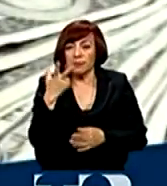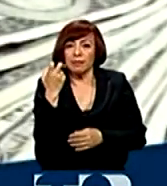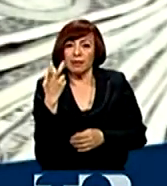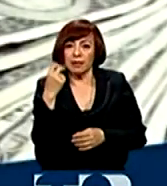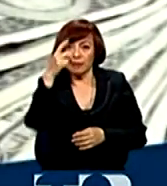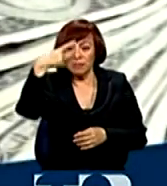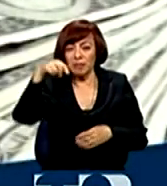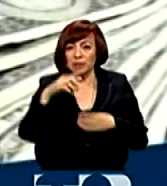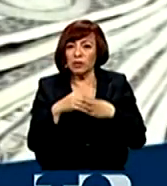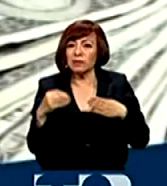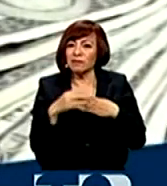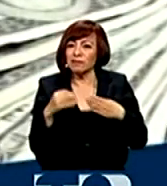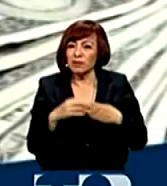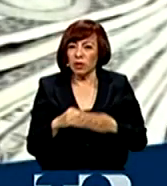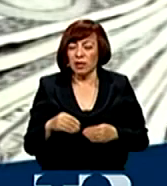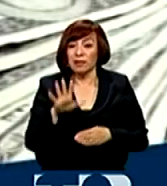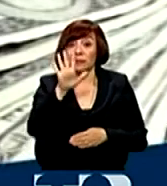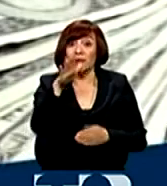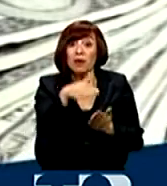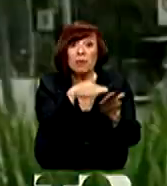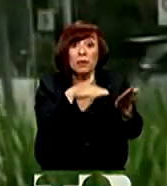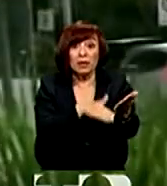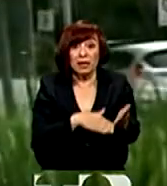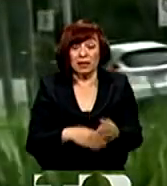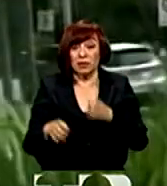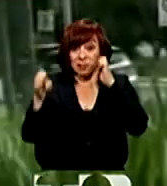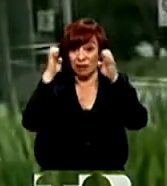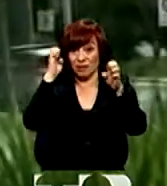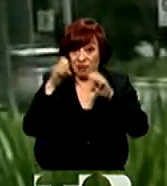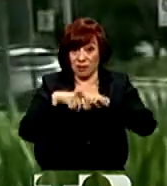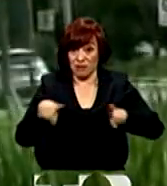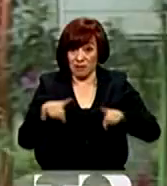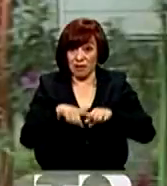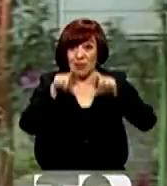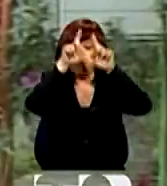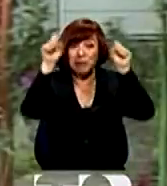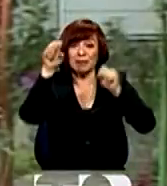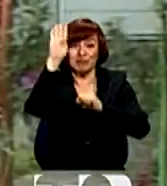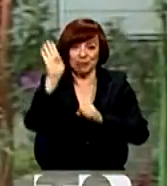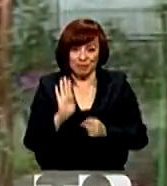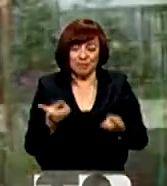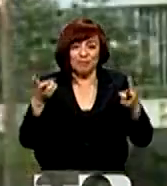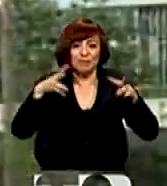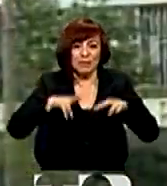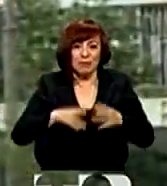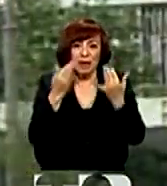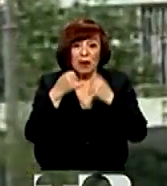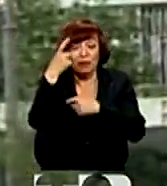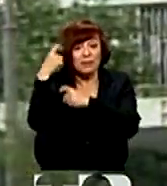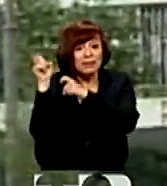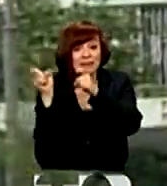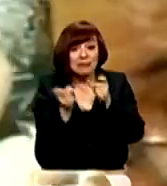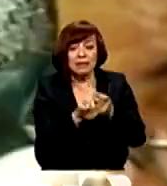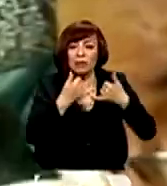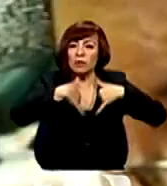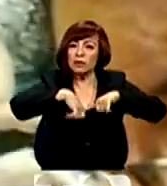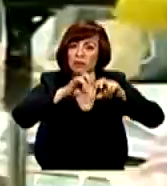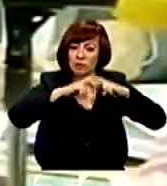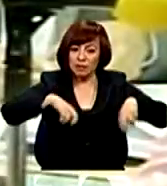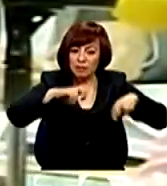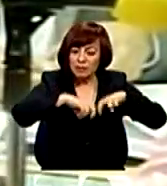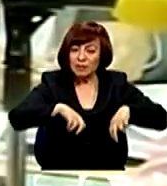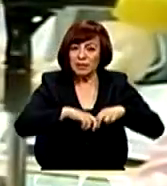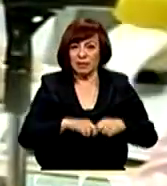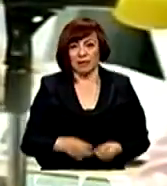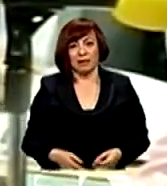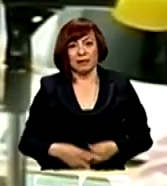de dólares en 5 proyectos estratégicos de parte de Odebrecht. Además, avanza en la fiscalía una investigación por cohecho y